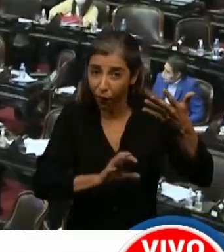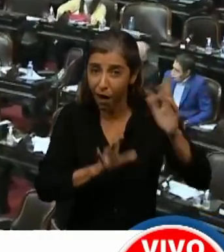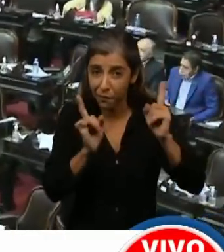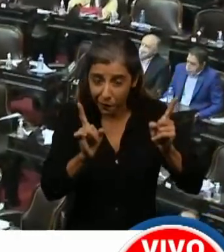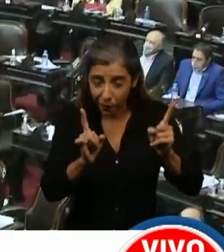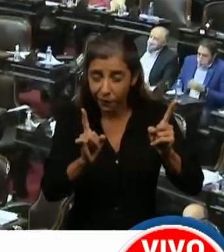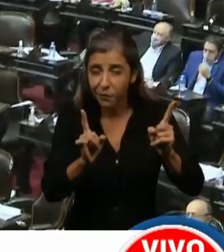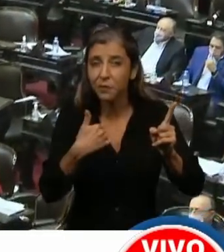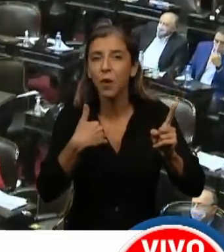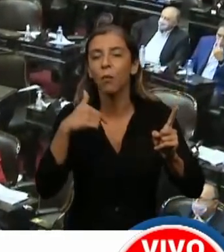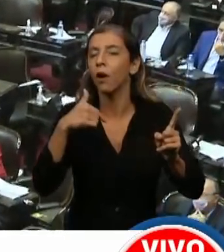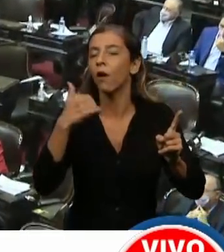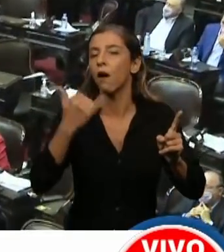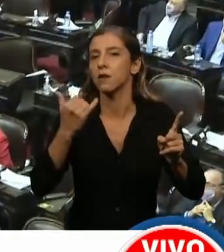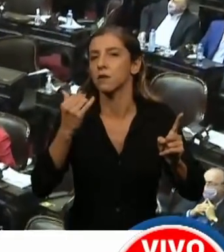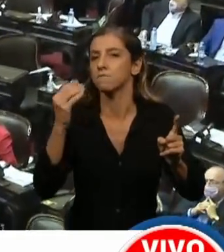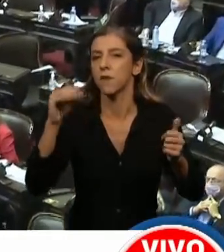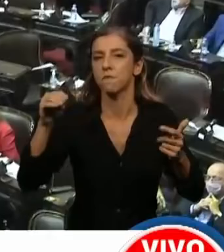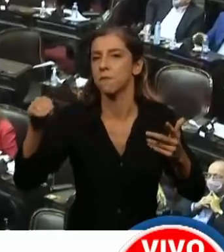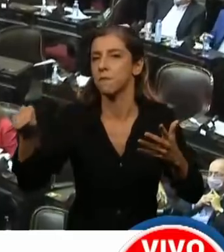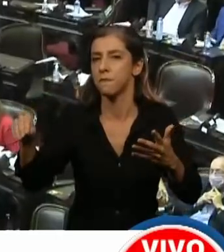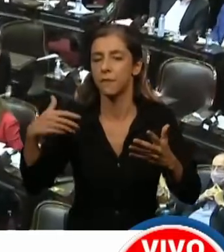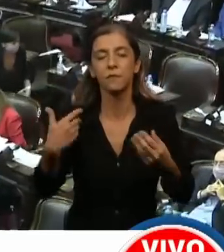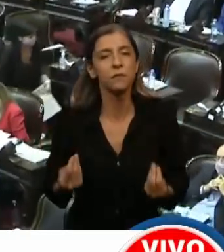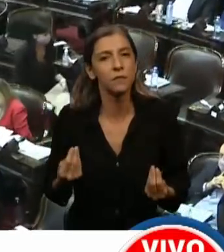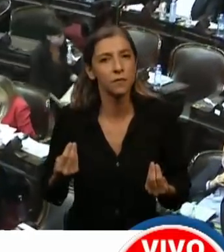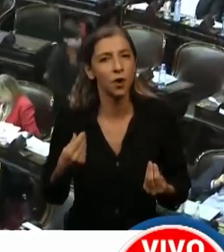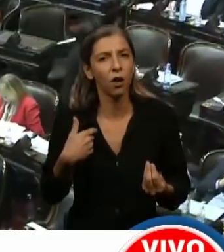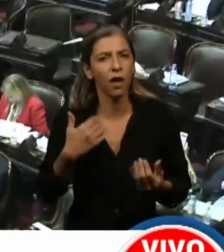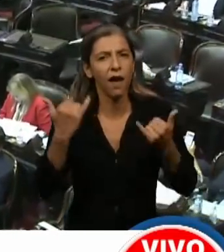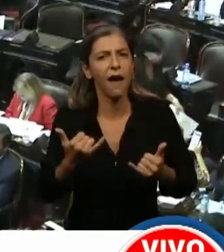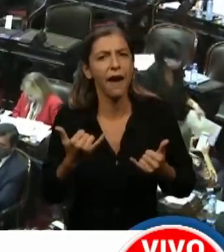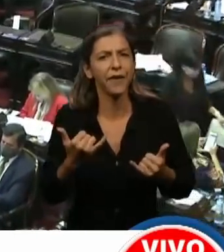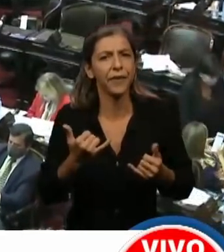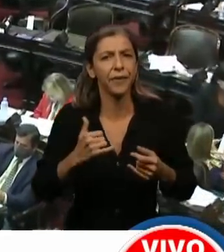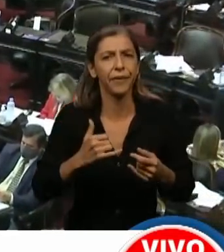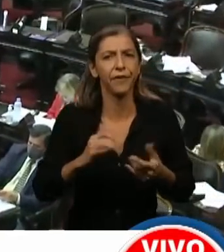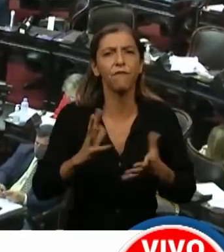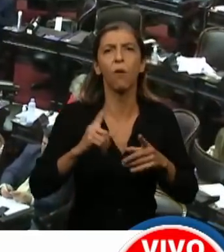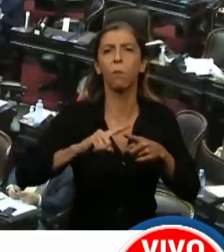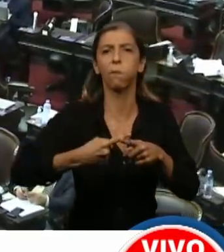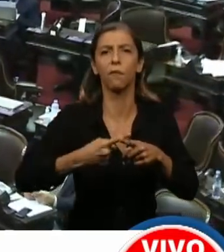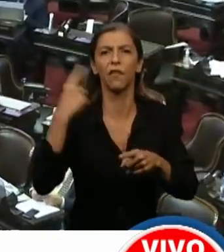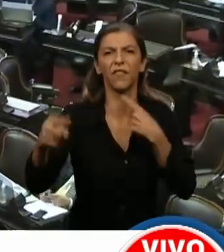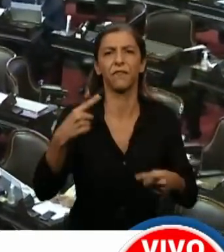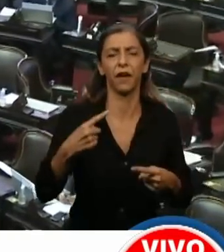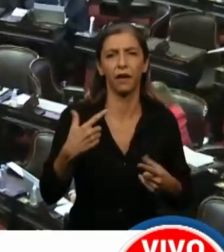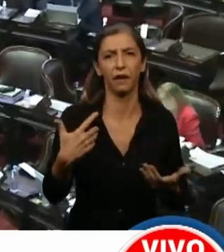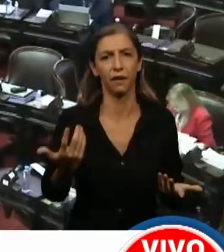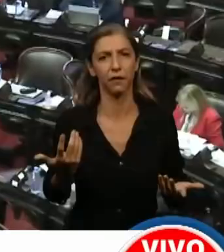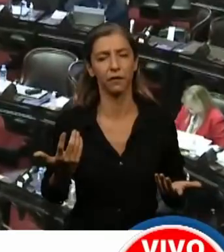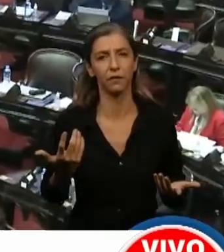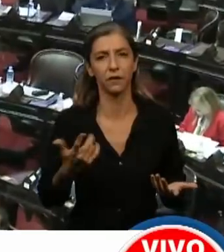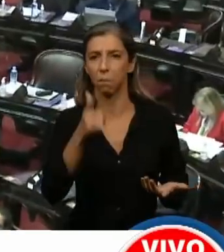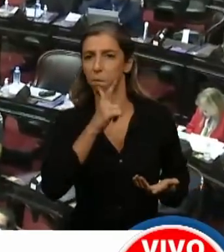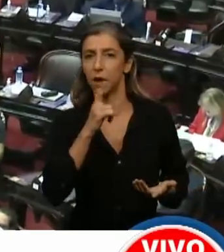Lo que interpela por encima de las diferencias políticas es si tenemos la valentía